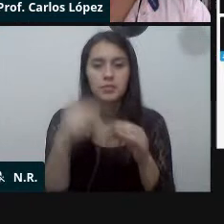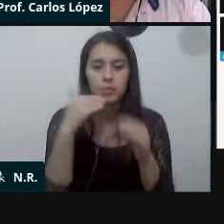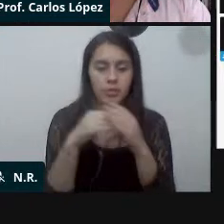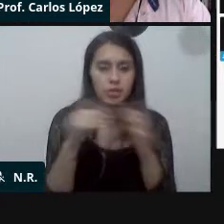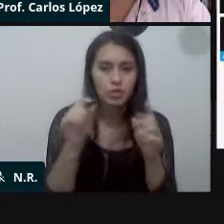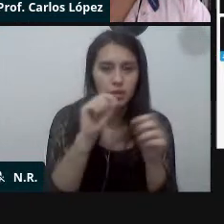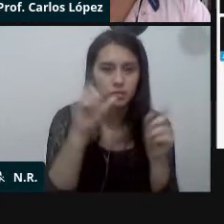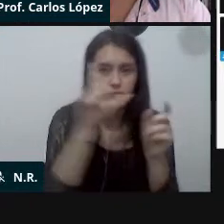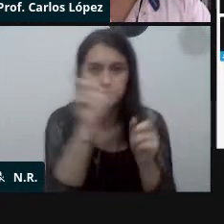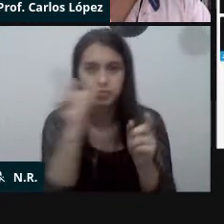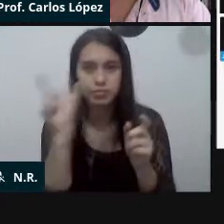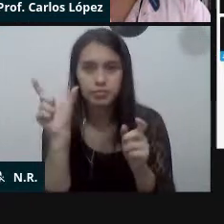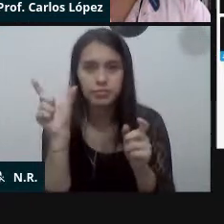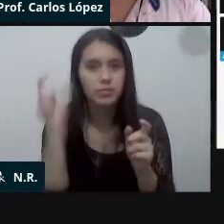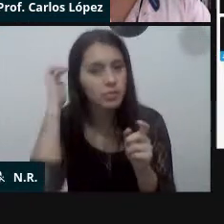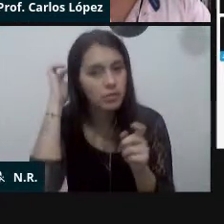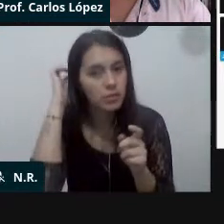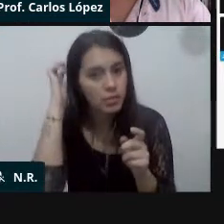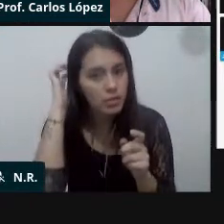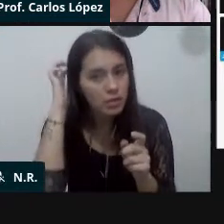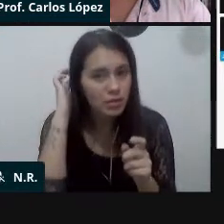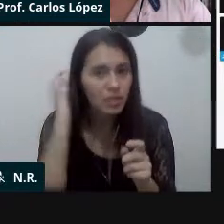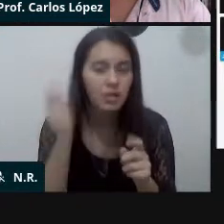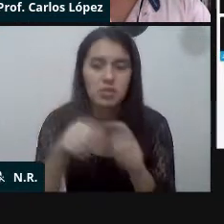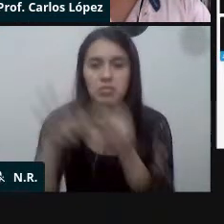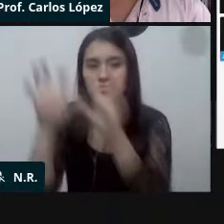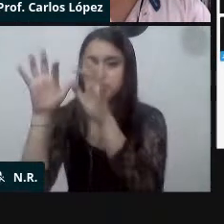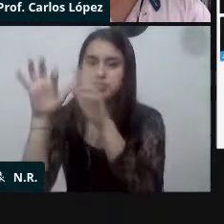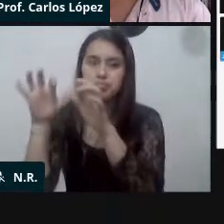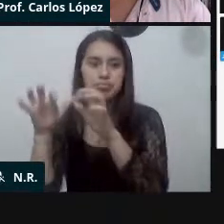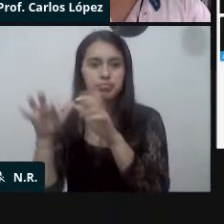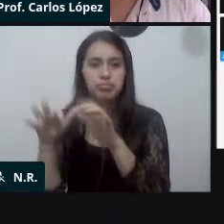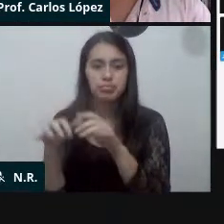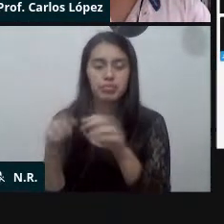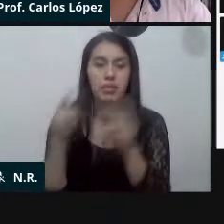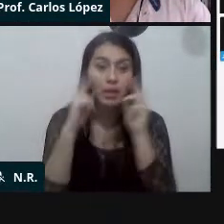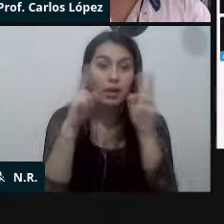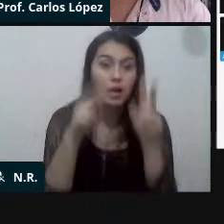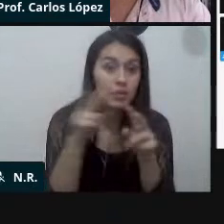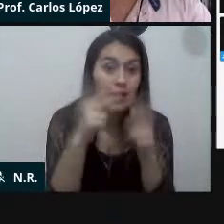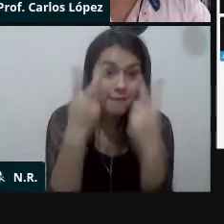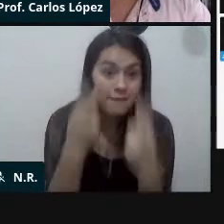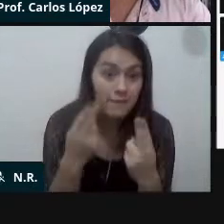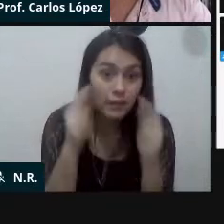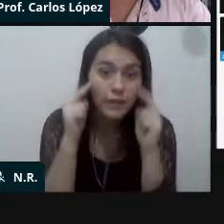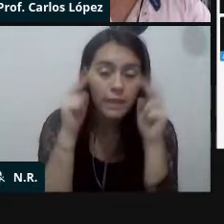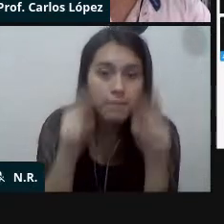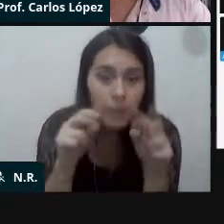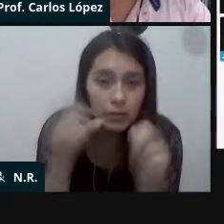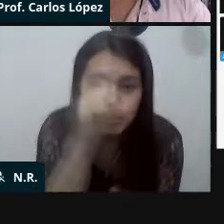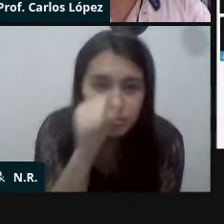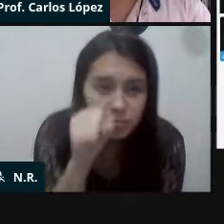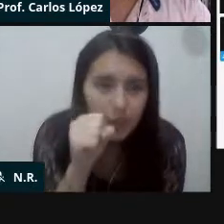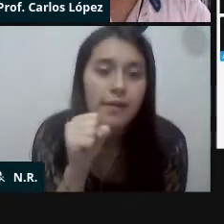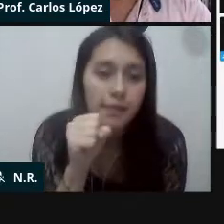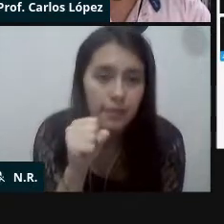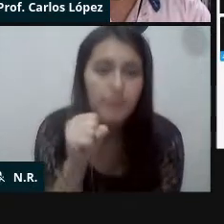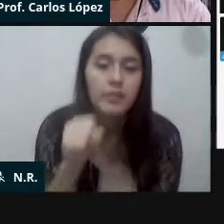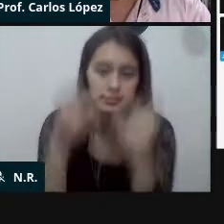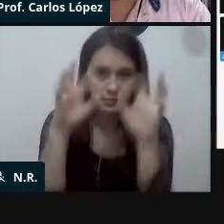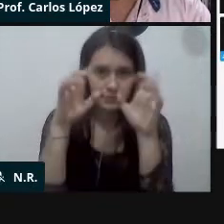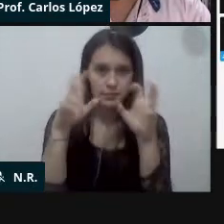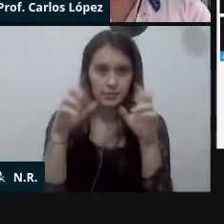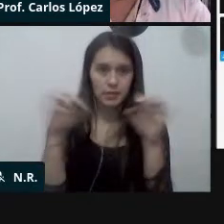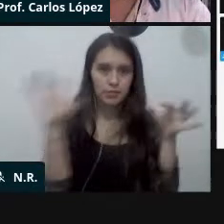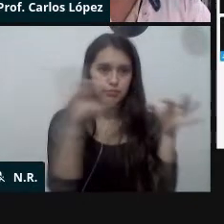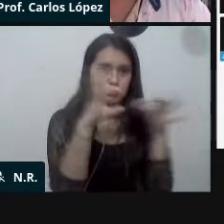y ustedes pueden ver que acá yo puedo interactuar con él y se está viendo en la pantalla. Entonces, tengan en cuenta que la